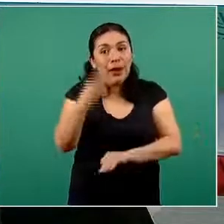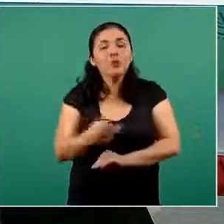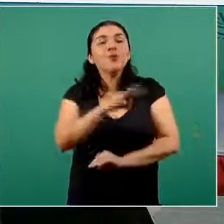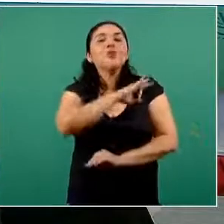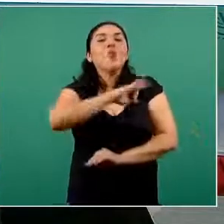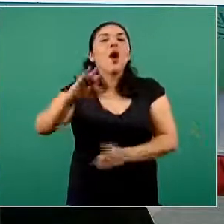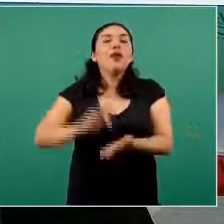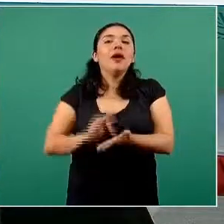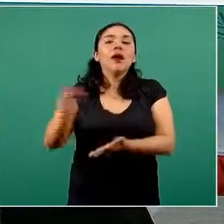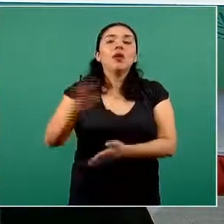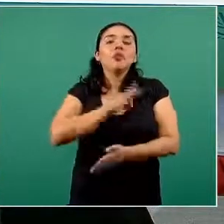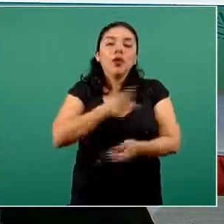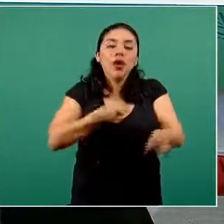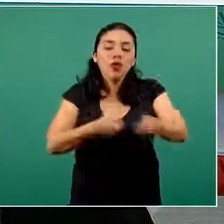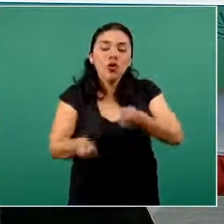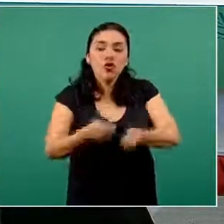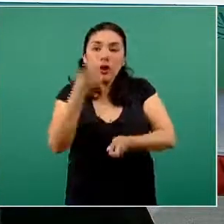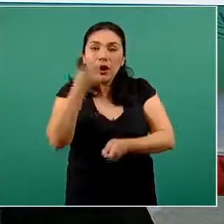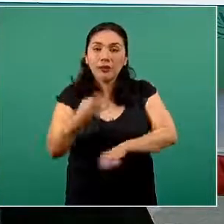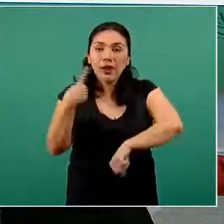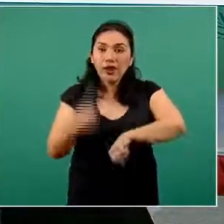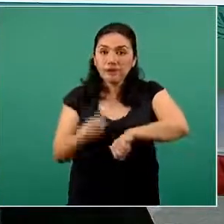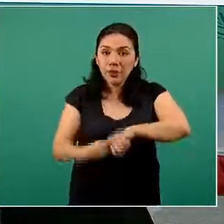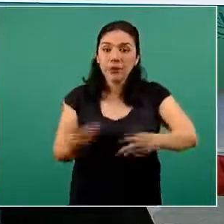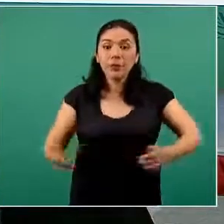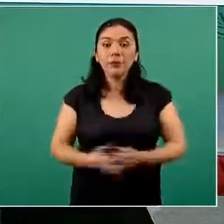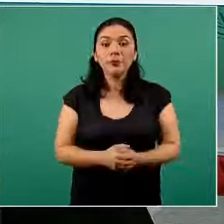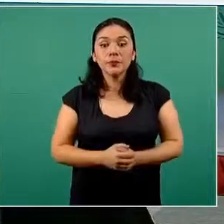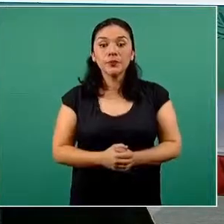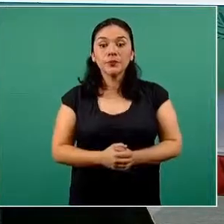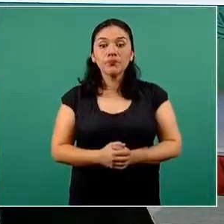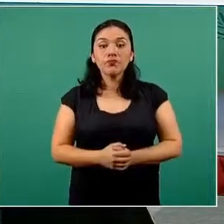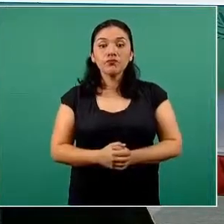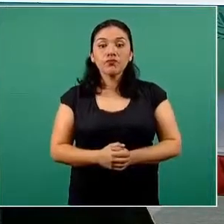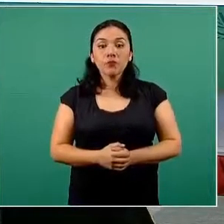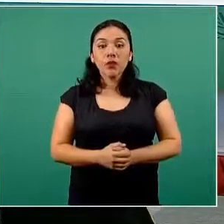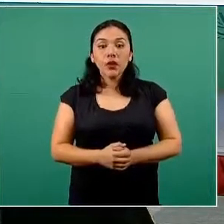permitió controlar el proceso. La siguiente, por favor.